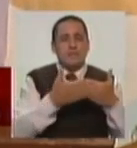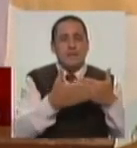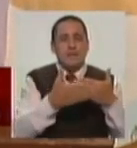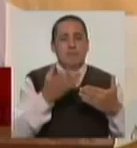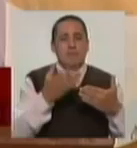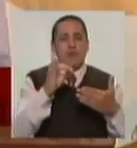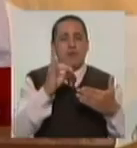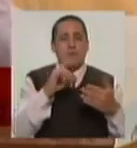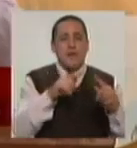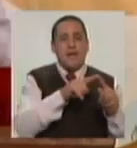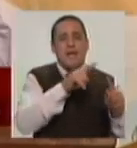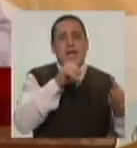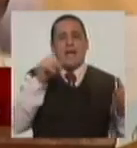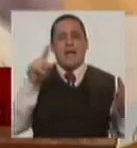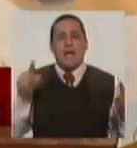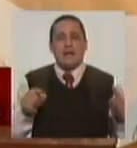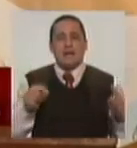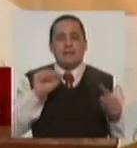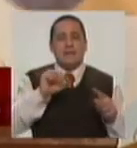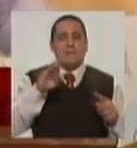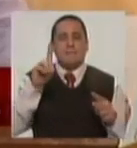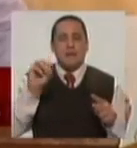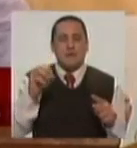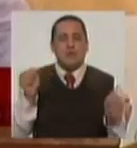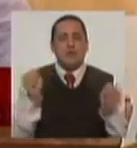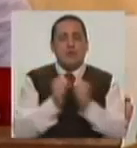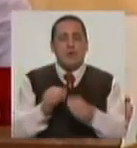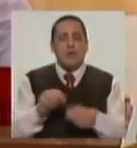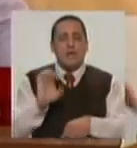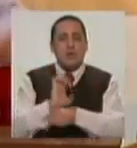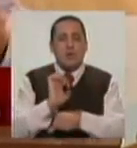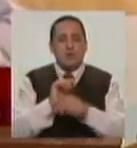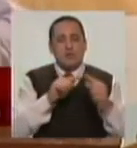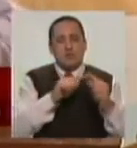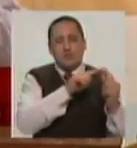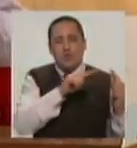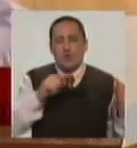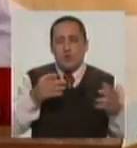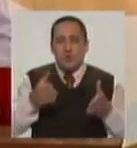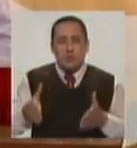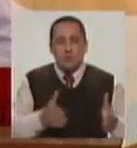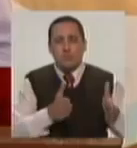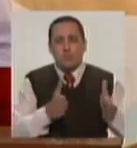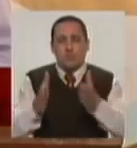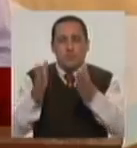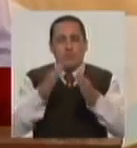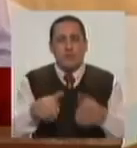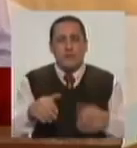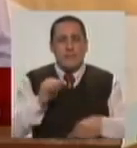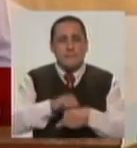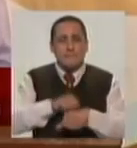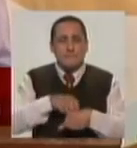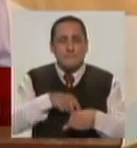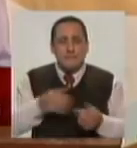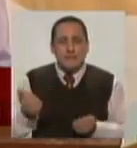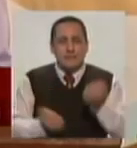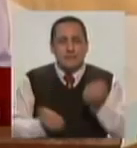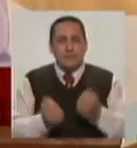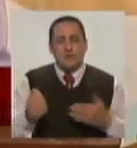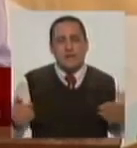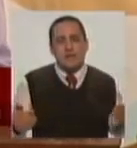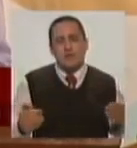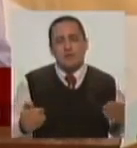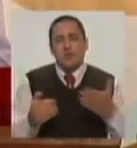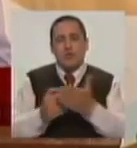con Bolivia hasta Vado Grande en la frontera con Ecuador, con una vía pavimentada que atravesara toda